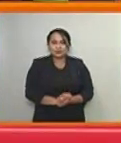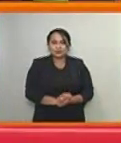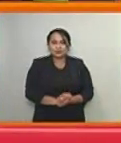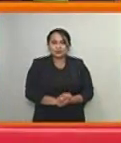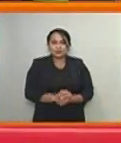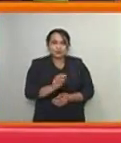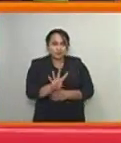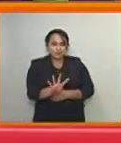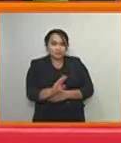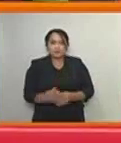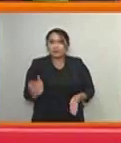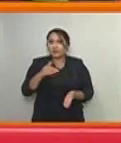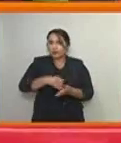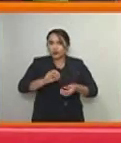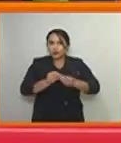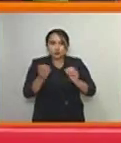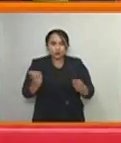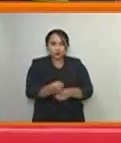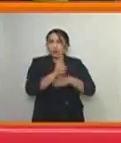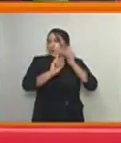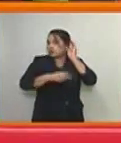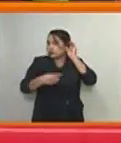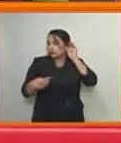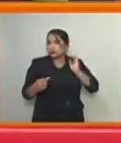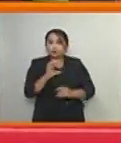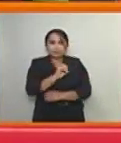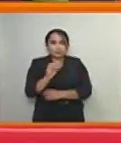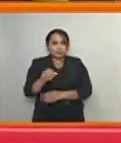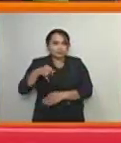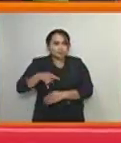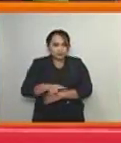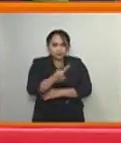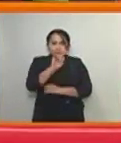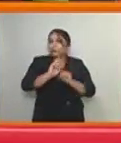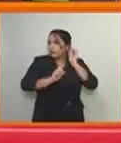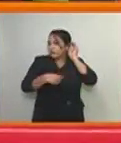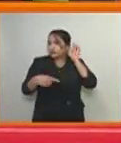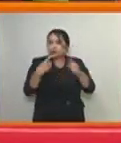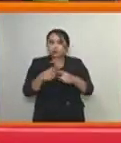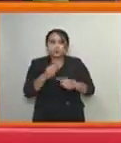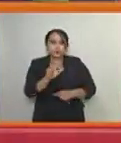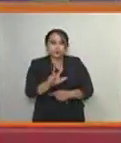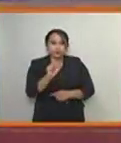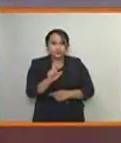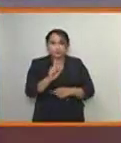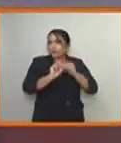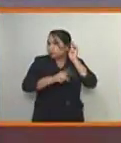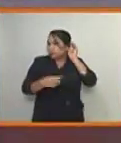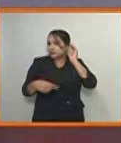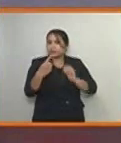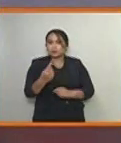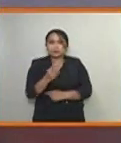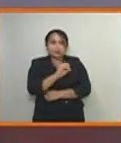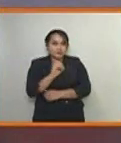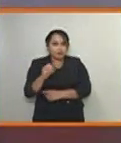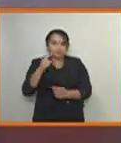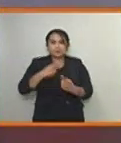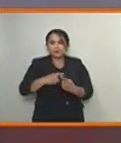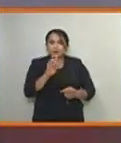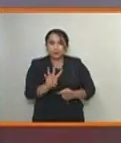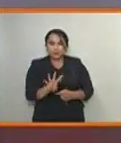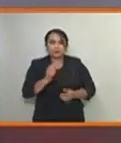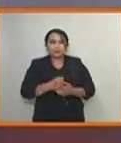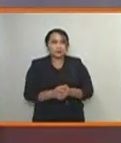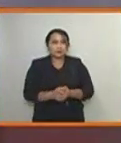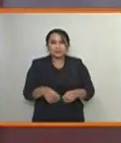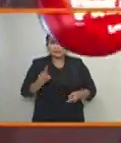el 4. Reitero el número ganador para la diaria 00 avión, para Multi X 3X y para más 100 más 4. Amigo,